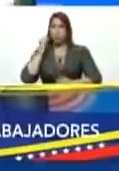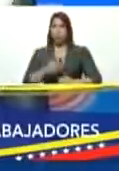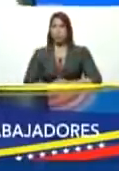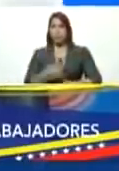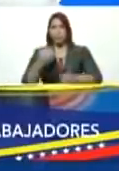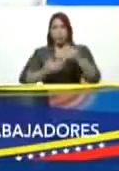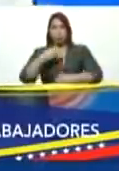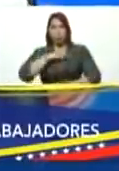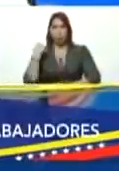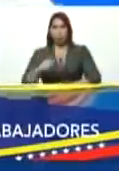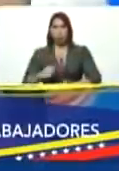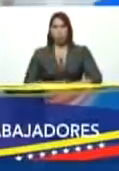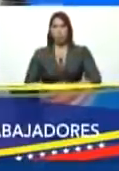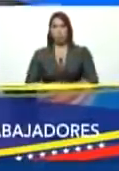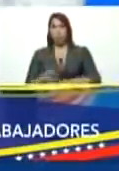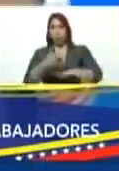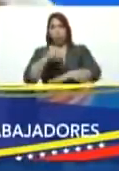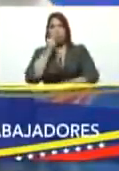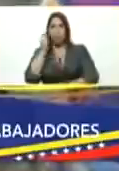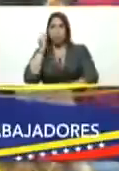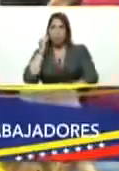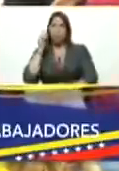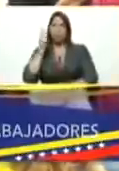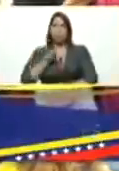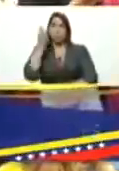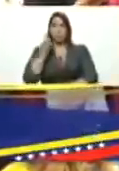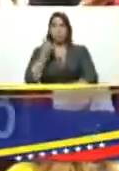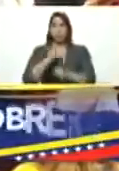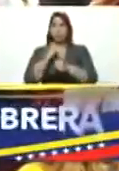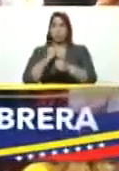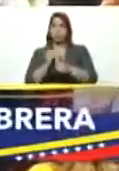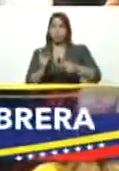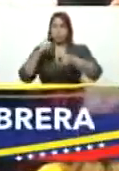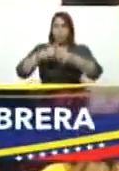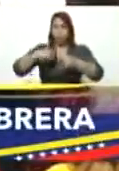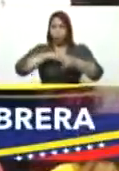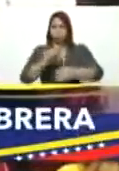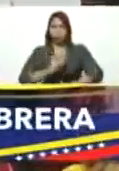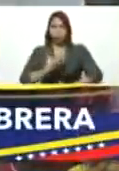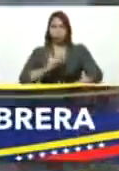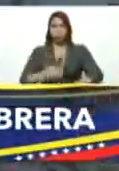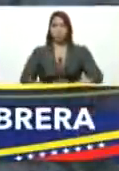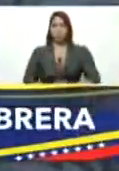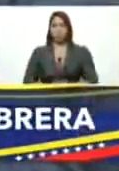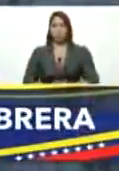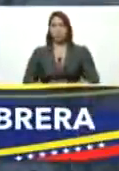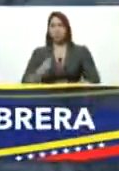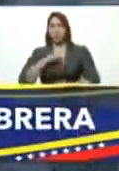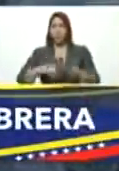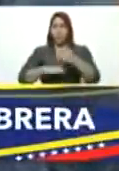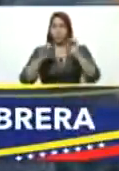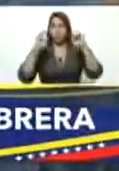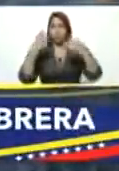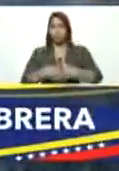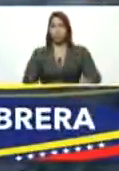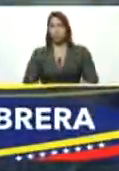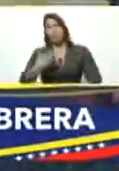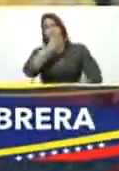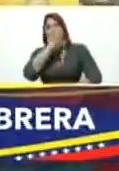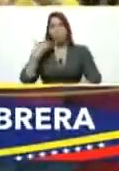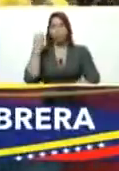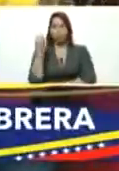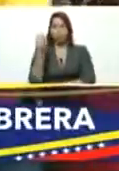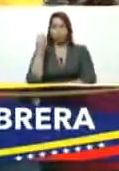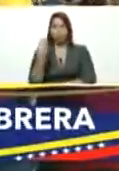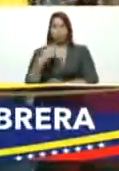avances que hemos tenido como los gobernadores como los diputados obreros con nuestro alcalde obrero vamos a lograr el mejor congreso